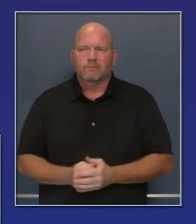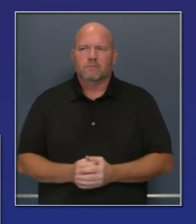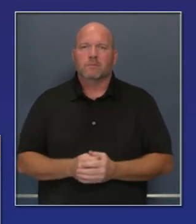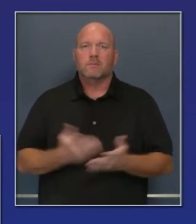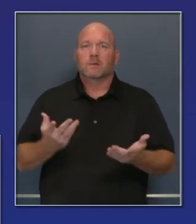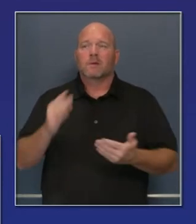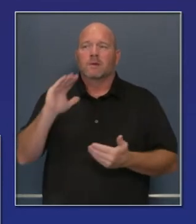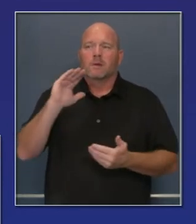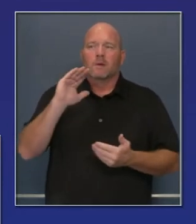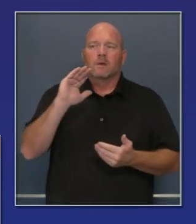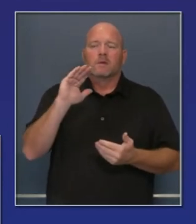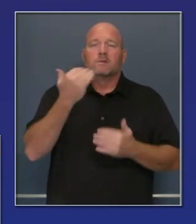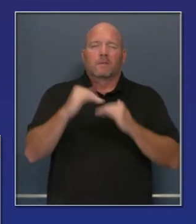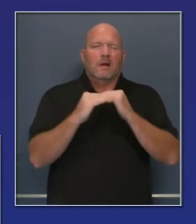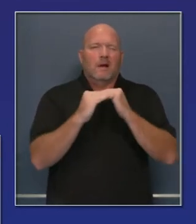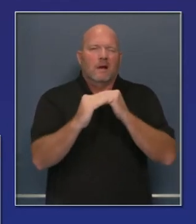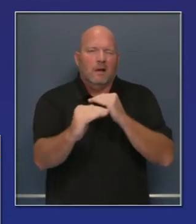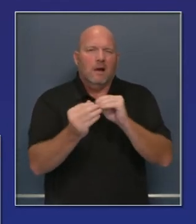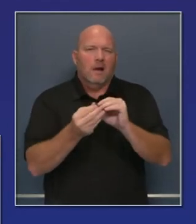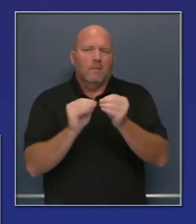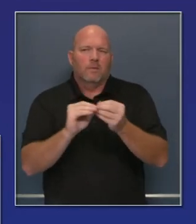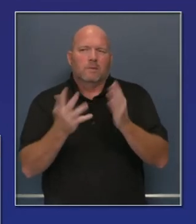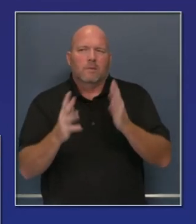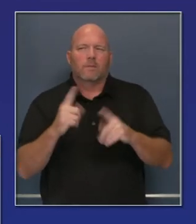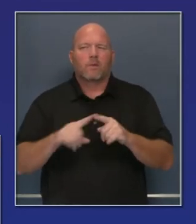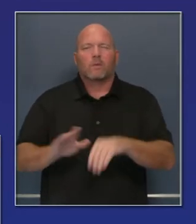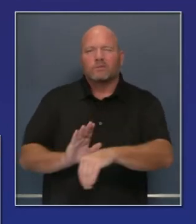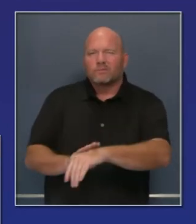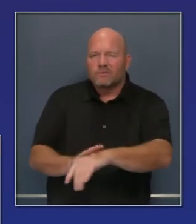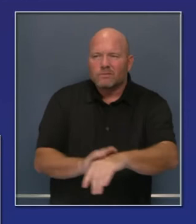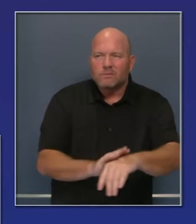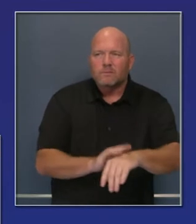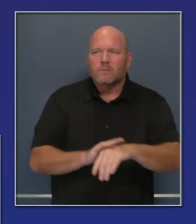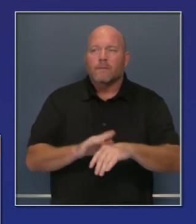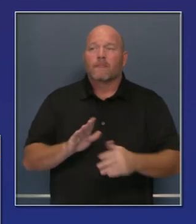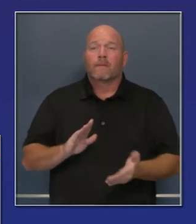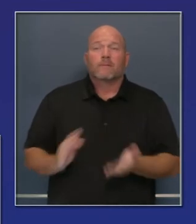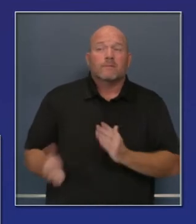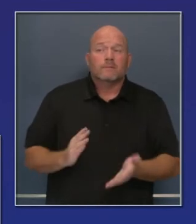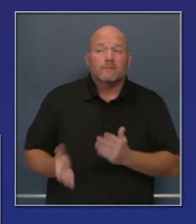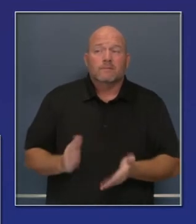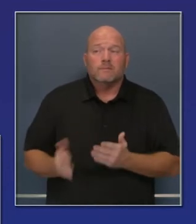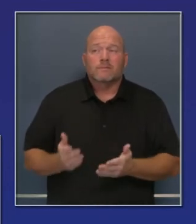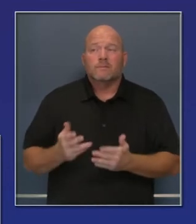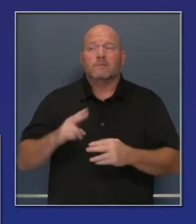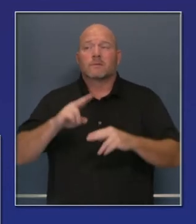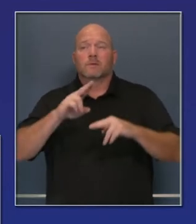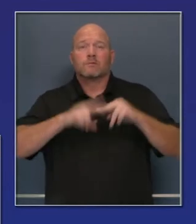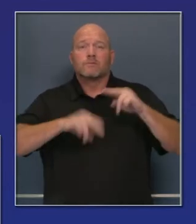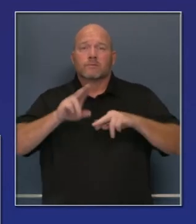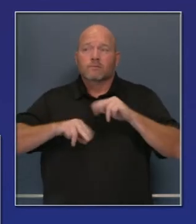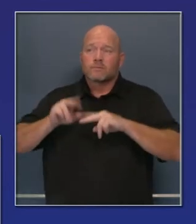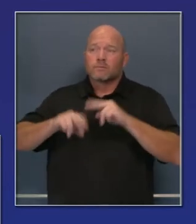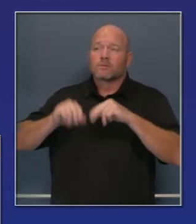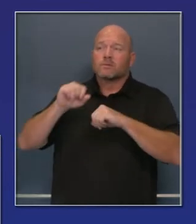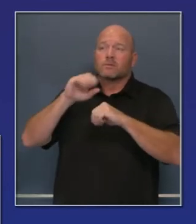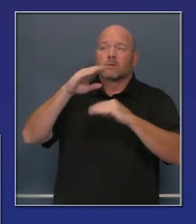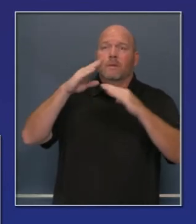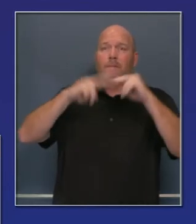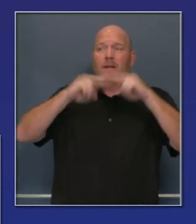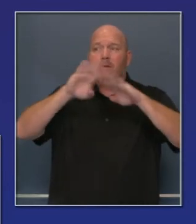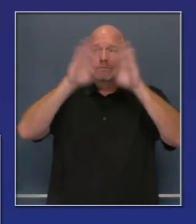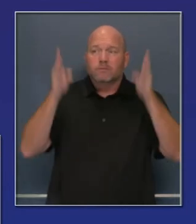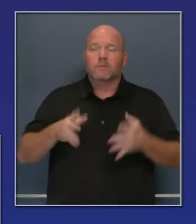Esta cifra se ha mantenido bastante estable y siempre quiero alertar con cauleta que estas cifras de muertes y